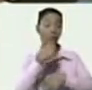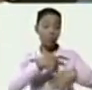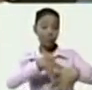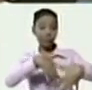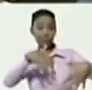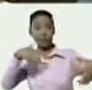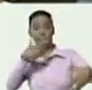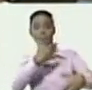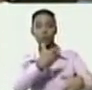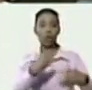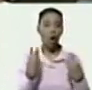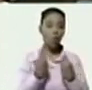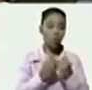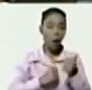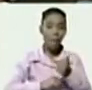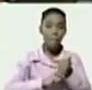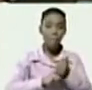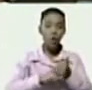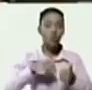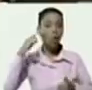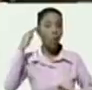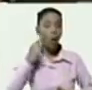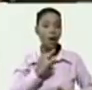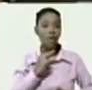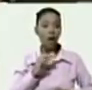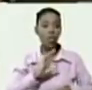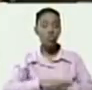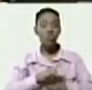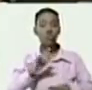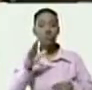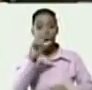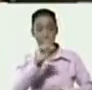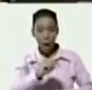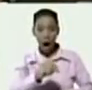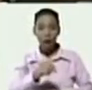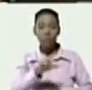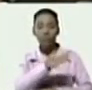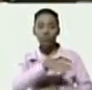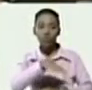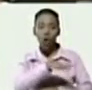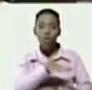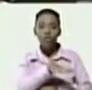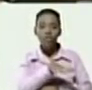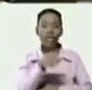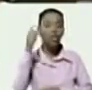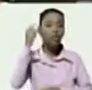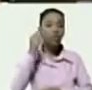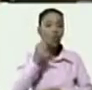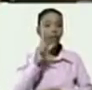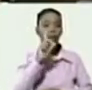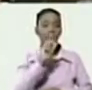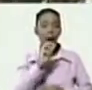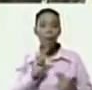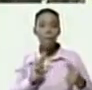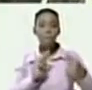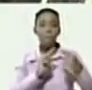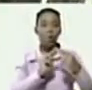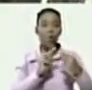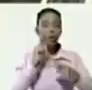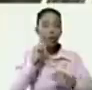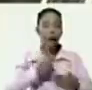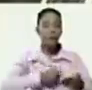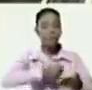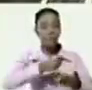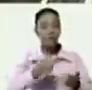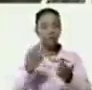grande Antonio José de Sucre fue el encargado por parte del Libertador de redactar